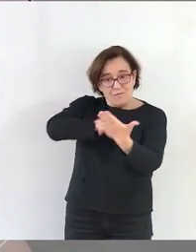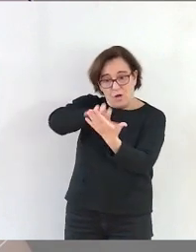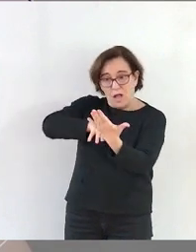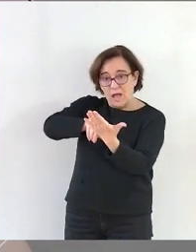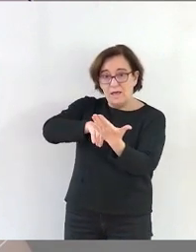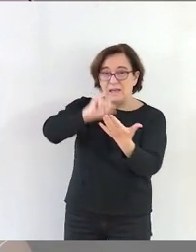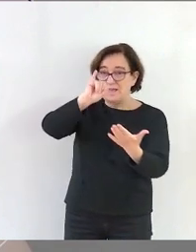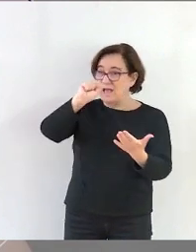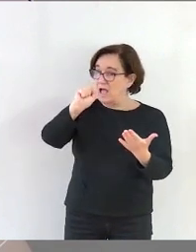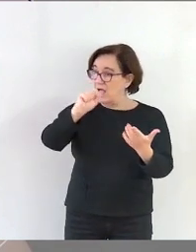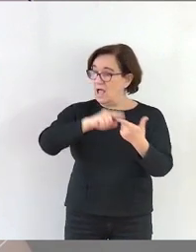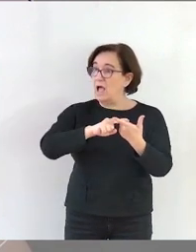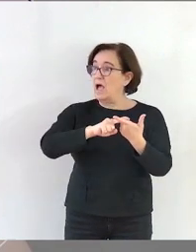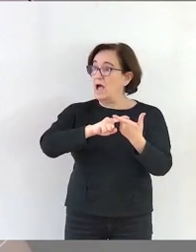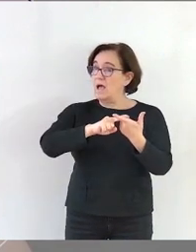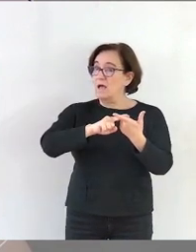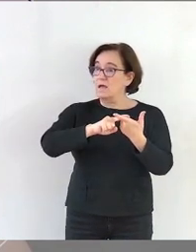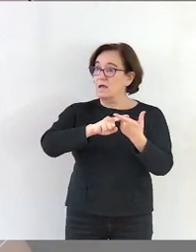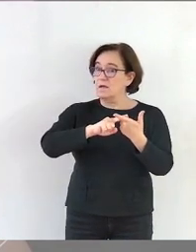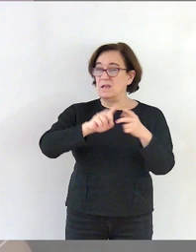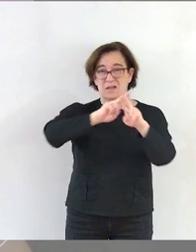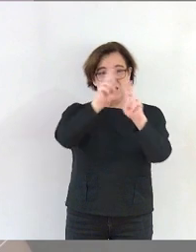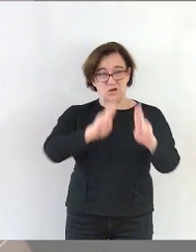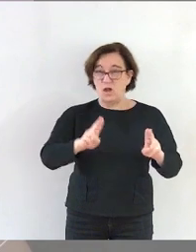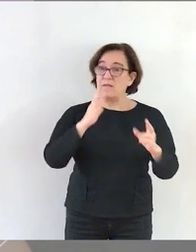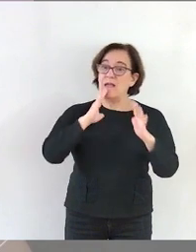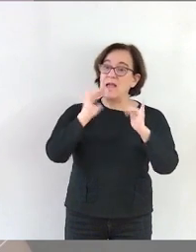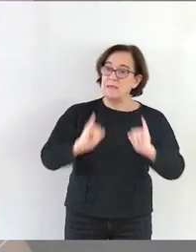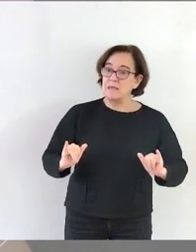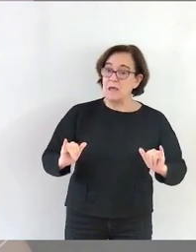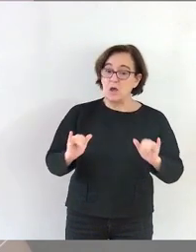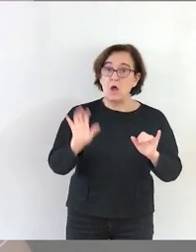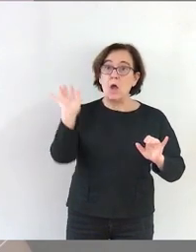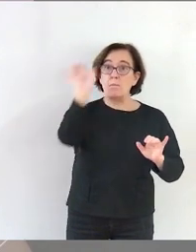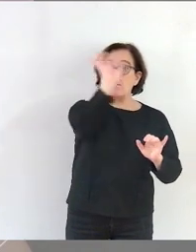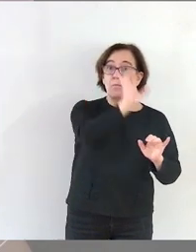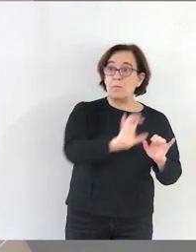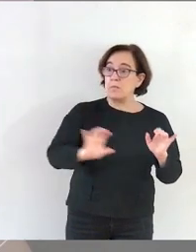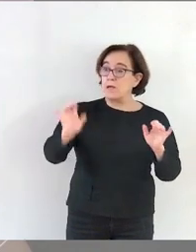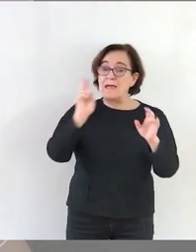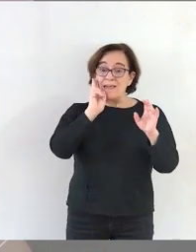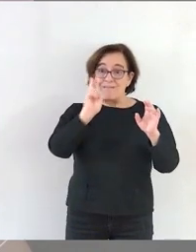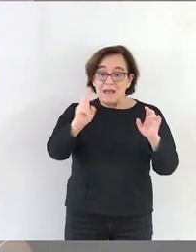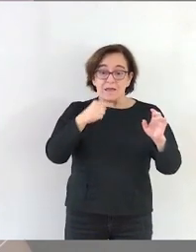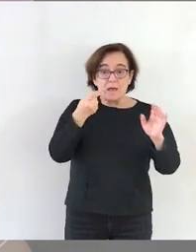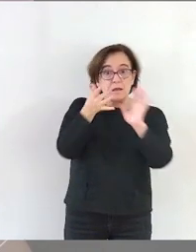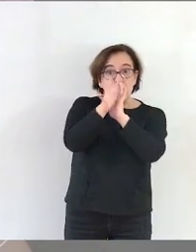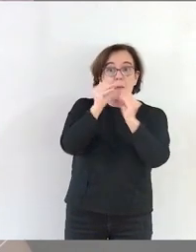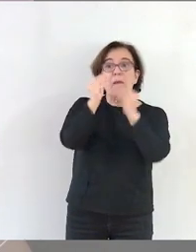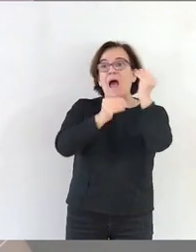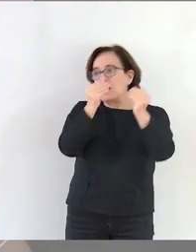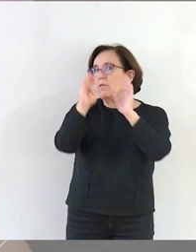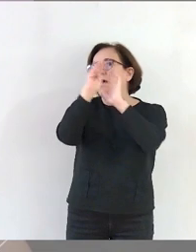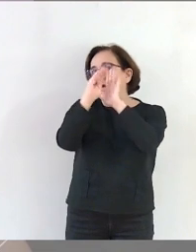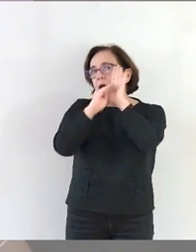iaa de la organización Internacional de la energía los países productores Si ves lo que dicen que van a hacer los